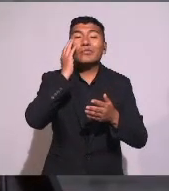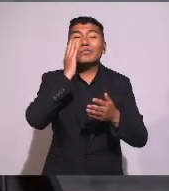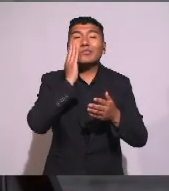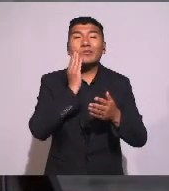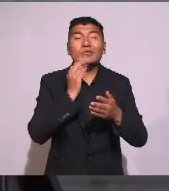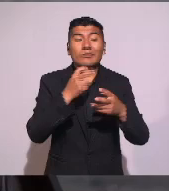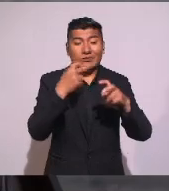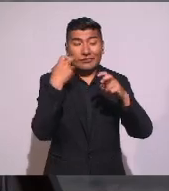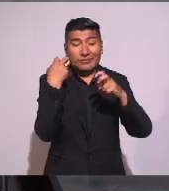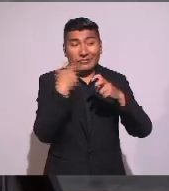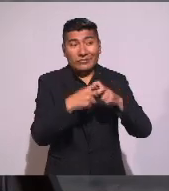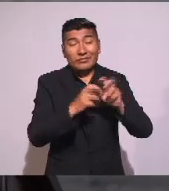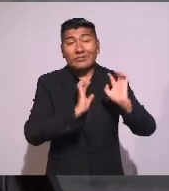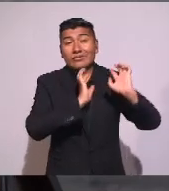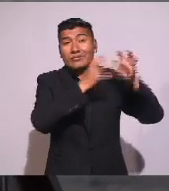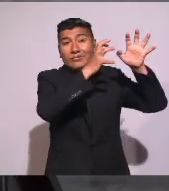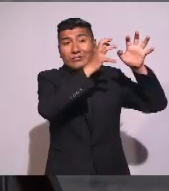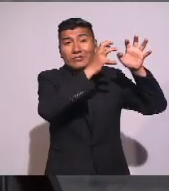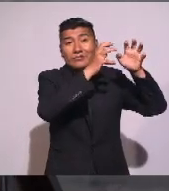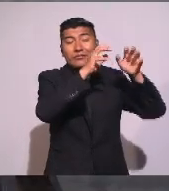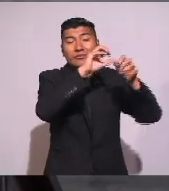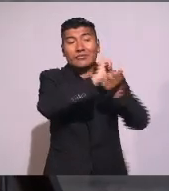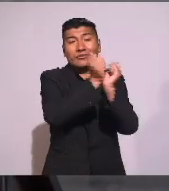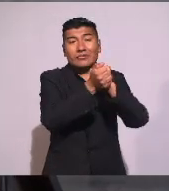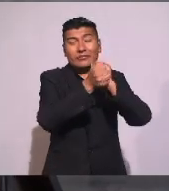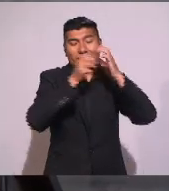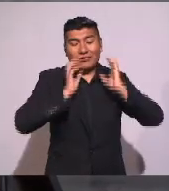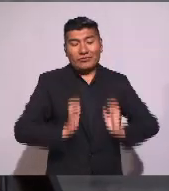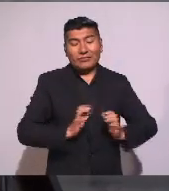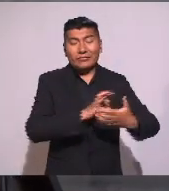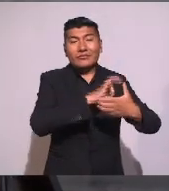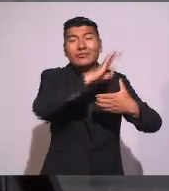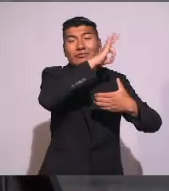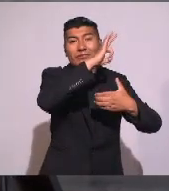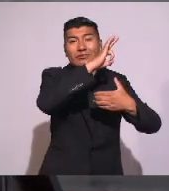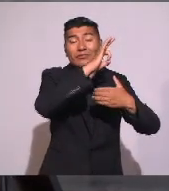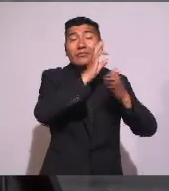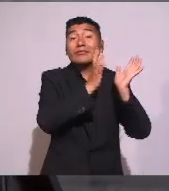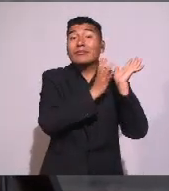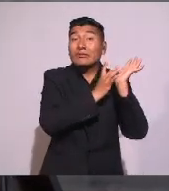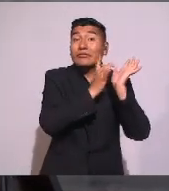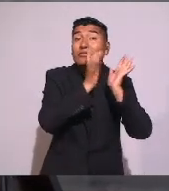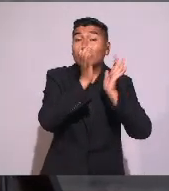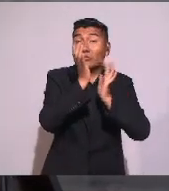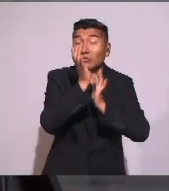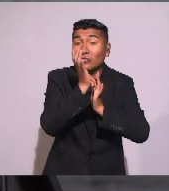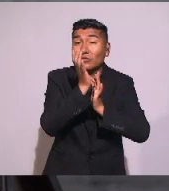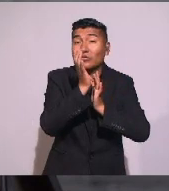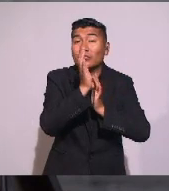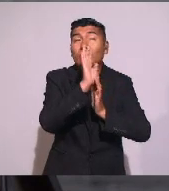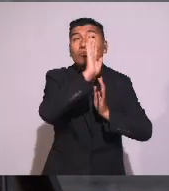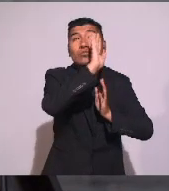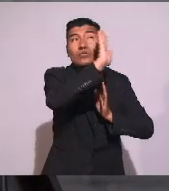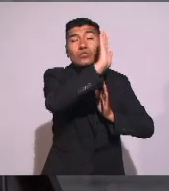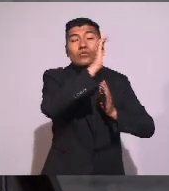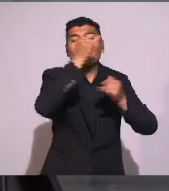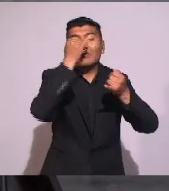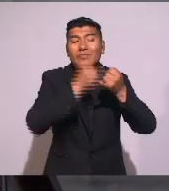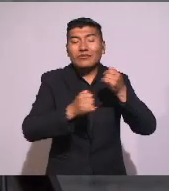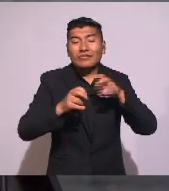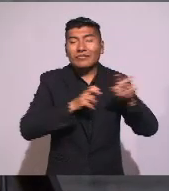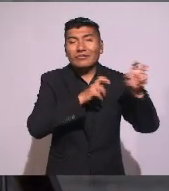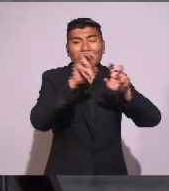transfiguración al monte tabor jesús está realizando su último viaje a